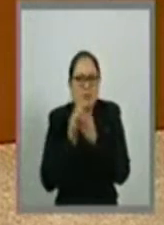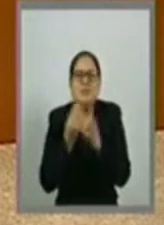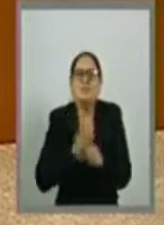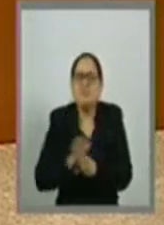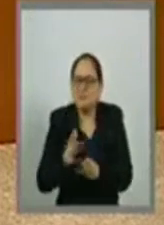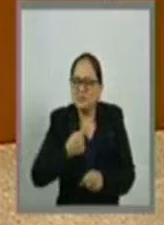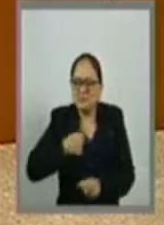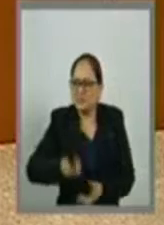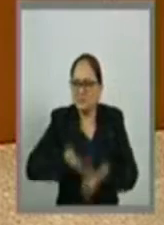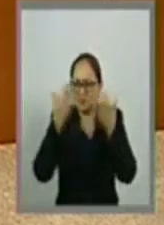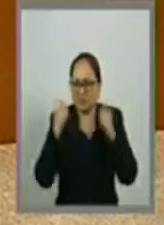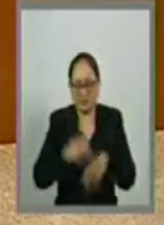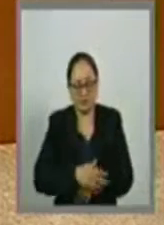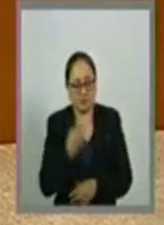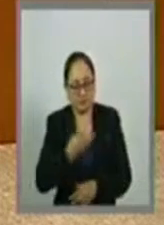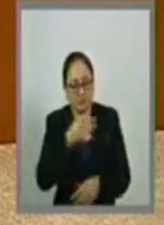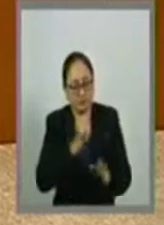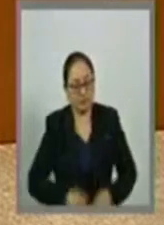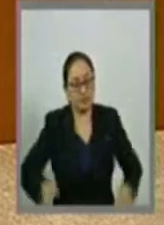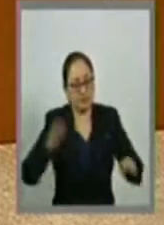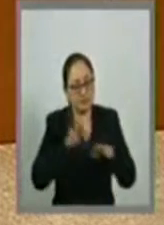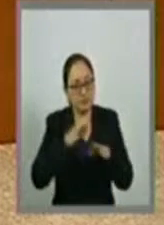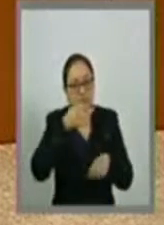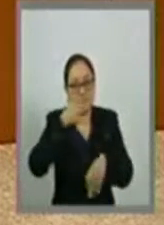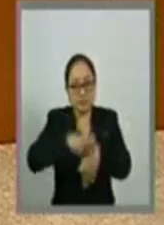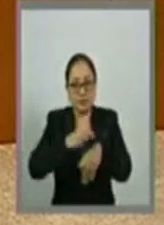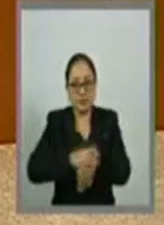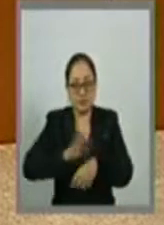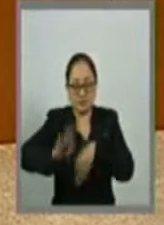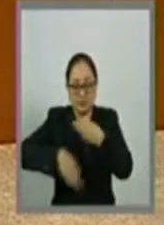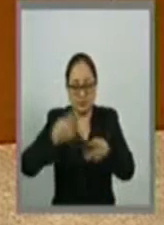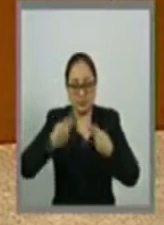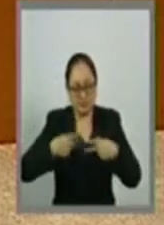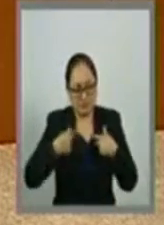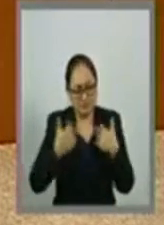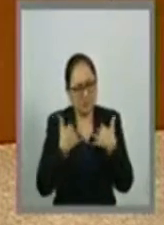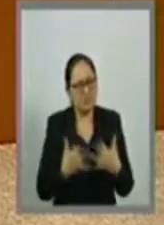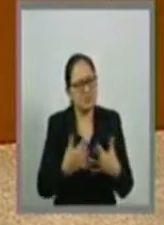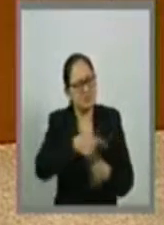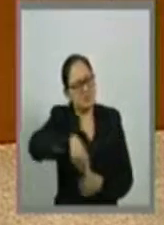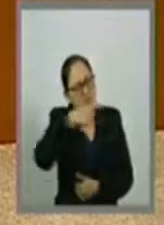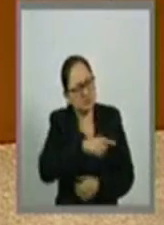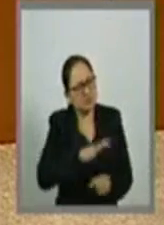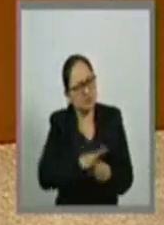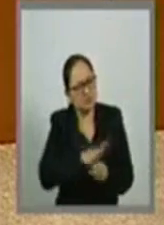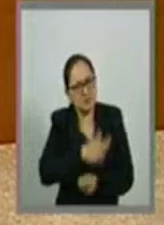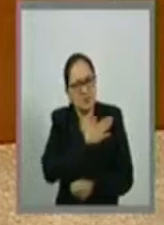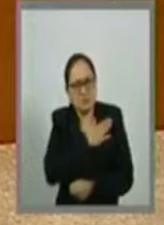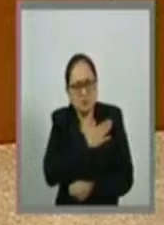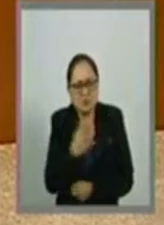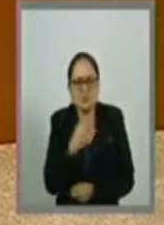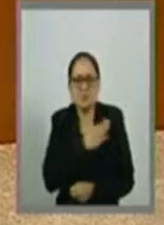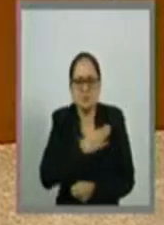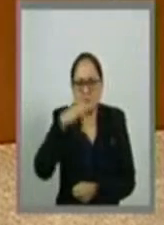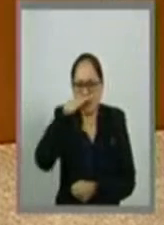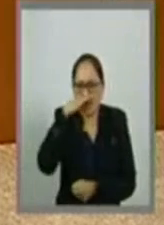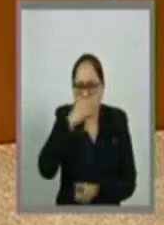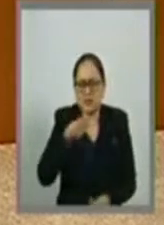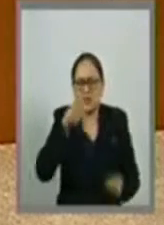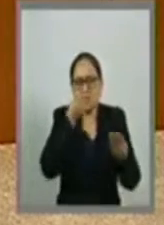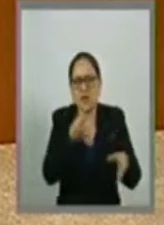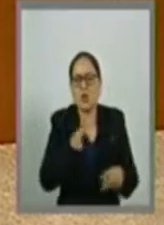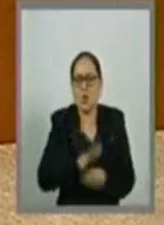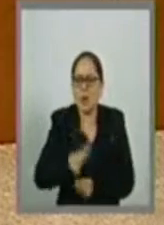muy importante llamar a esa conciencia de que de forma altruista podamos donarla, pero también podamos